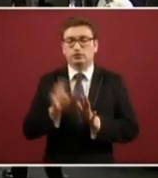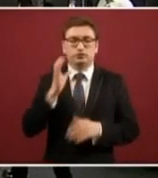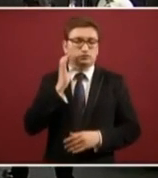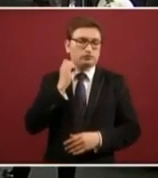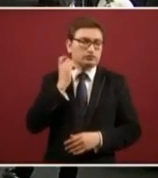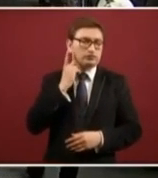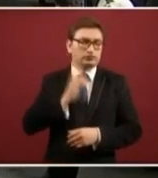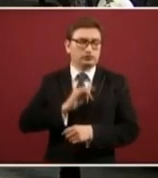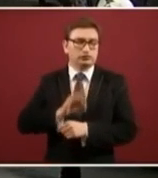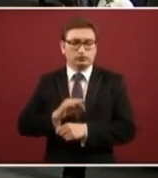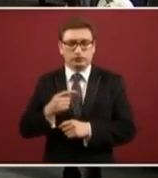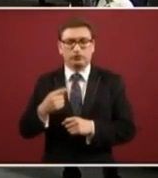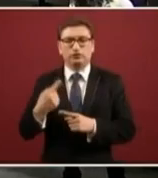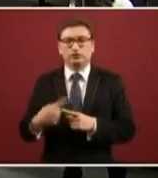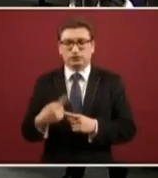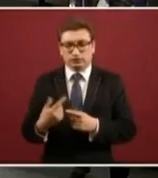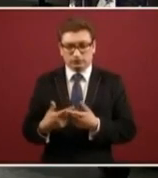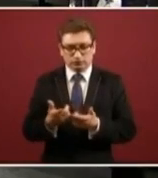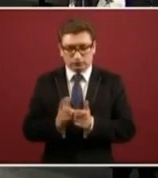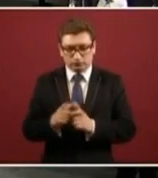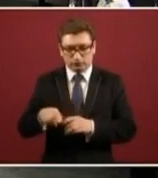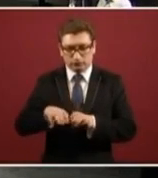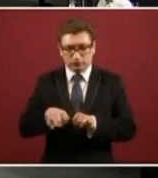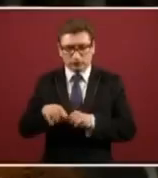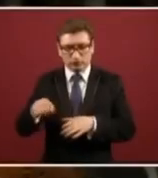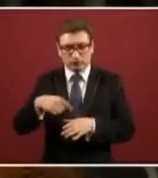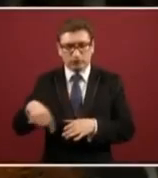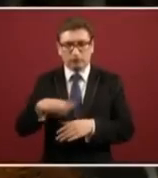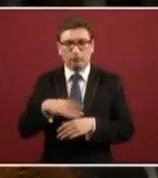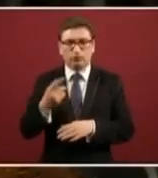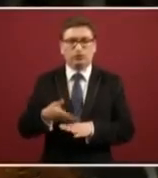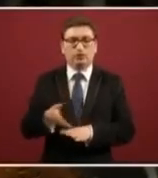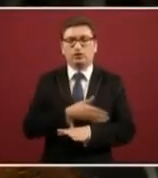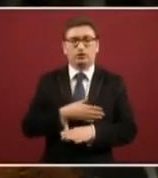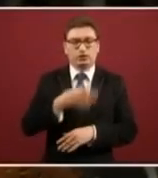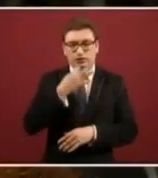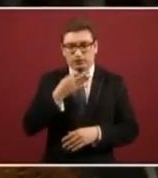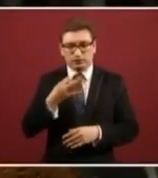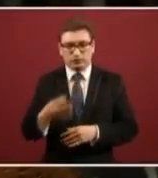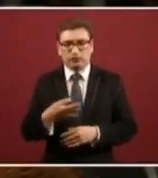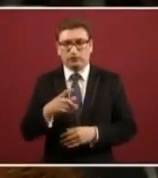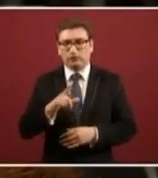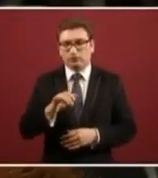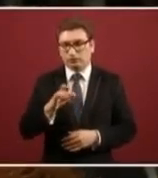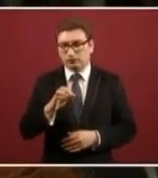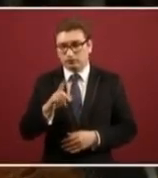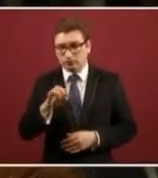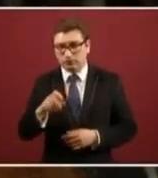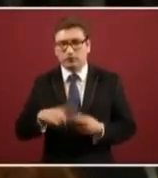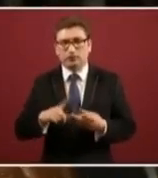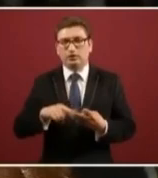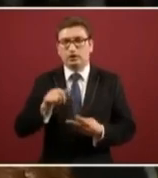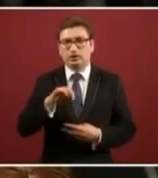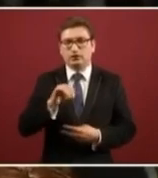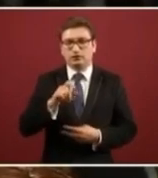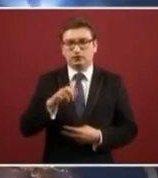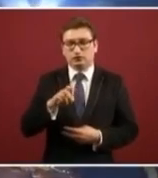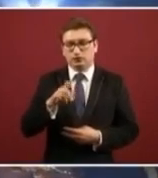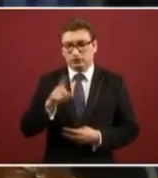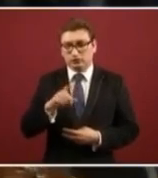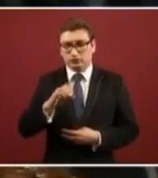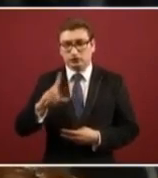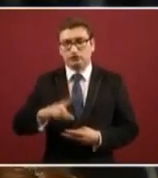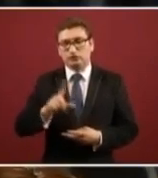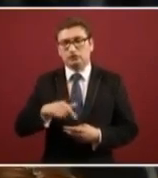está protegiendo a algunos funcionarios del gabinete, concretamente porque se mandó llamar a Olga Sánchez Cordero y a Alfonso Durazo para que comparezcan y